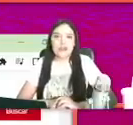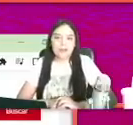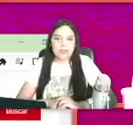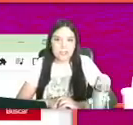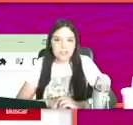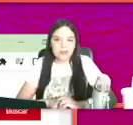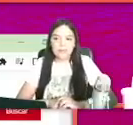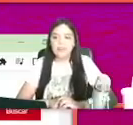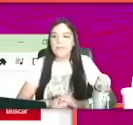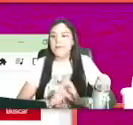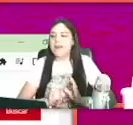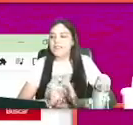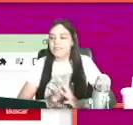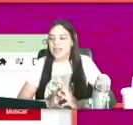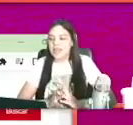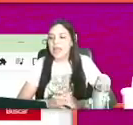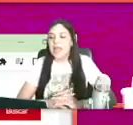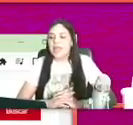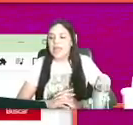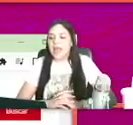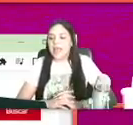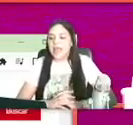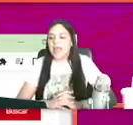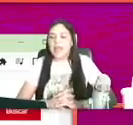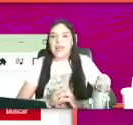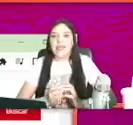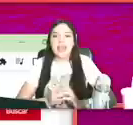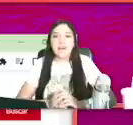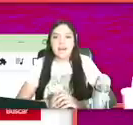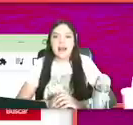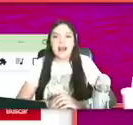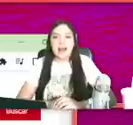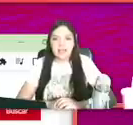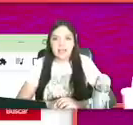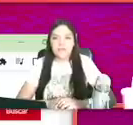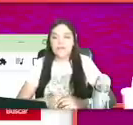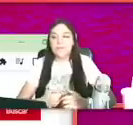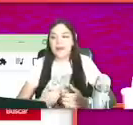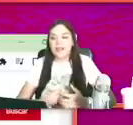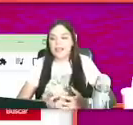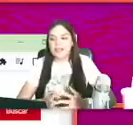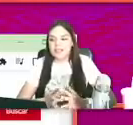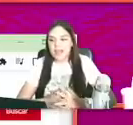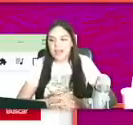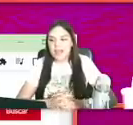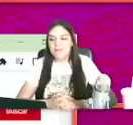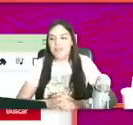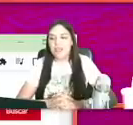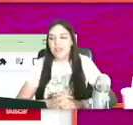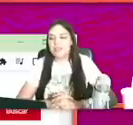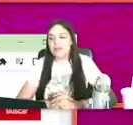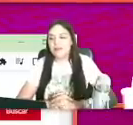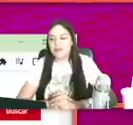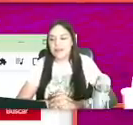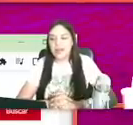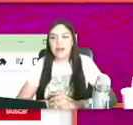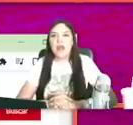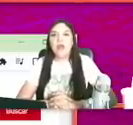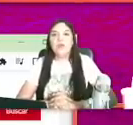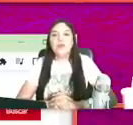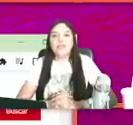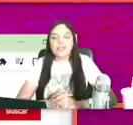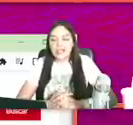de rehabilitación. Parece ser que a él le llama alguien para que él salga. Se